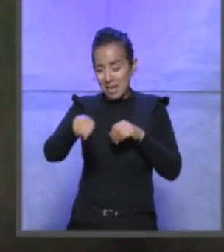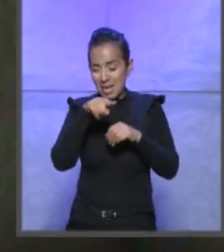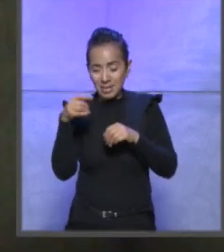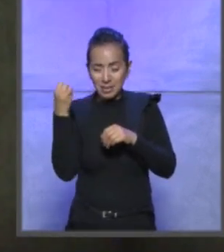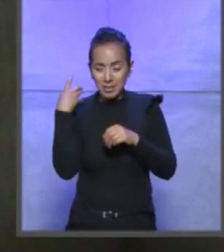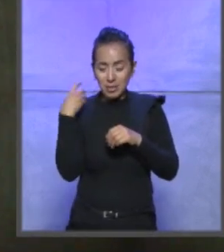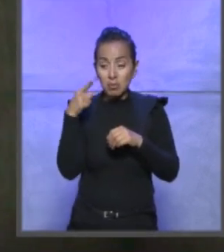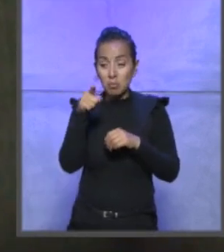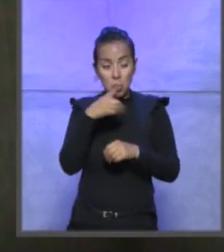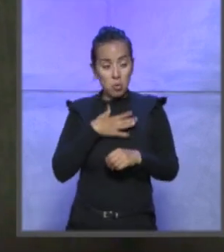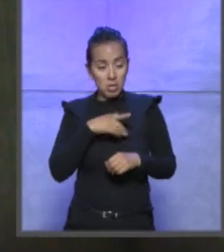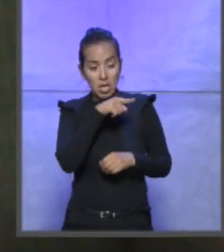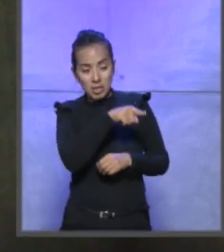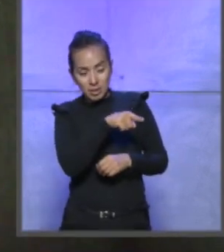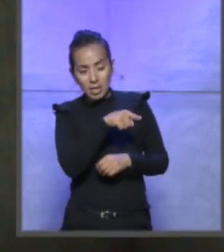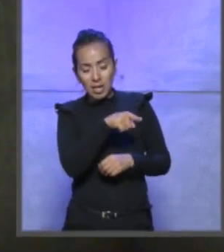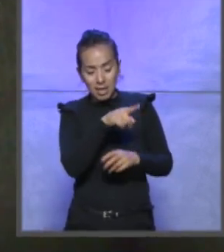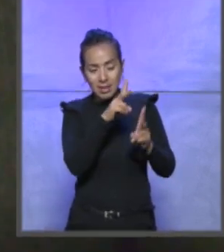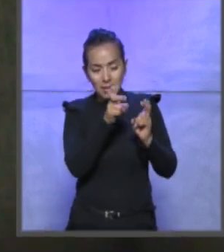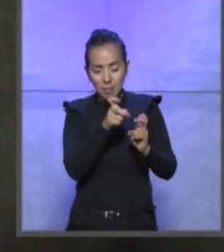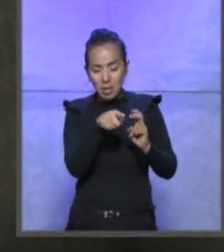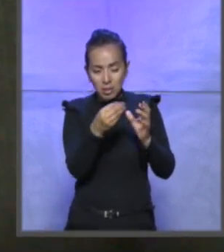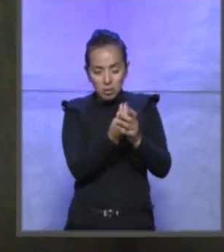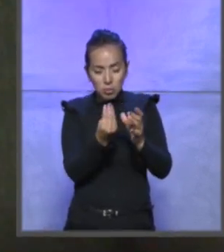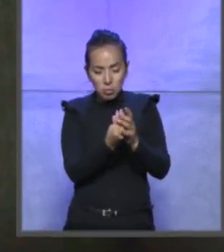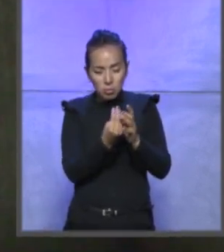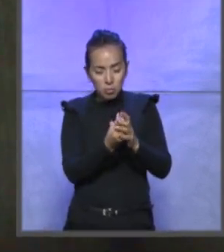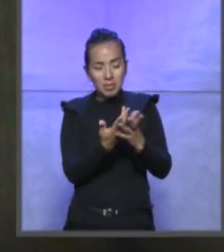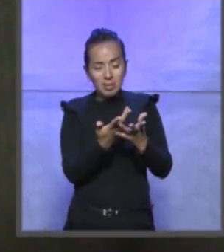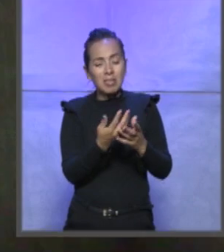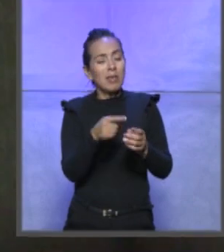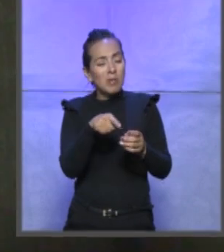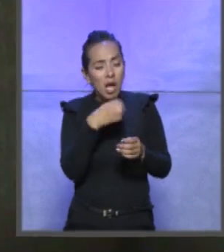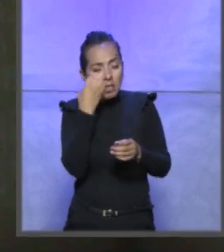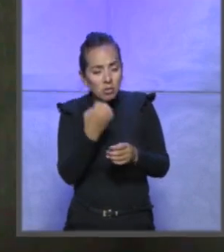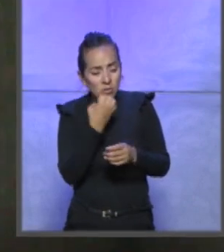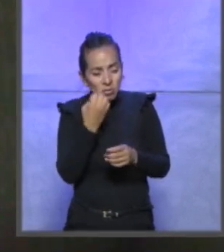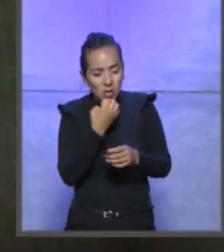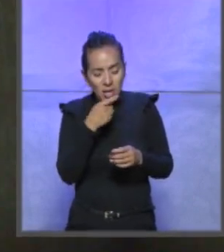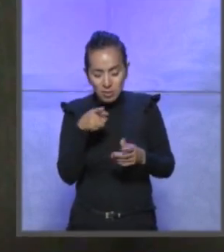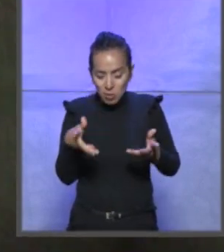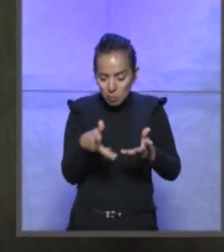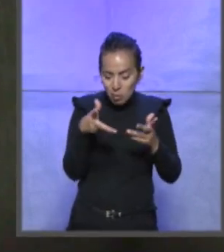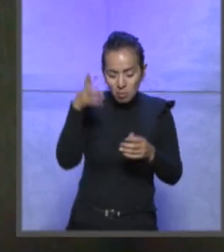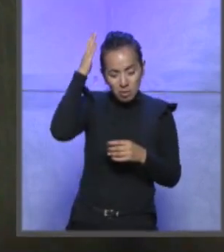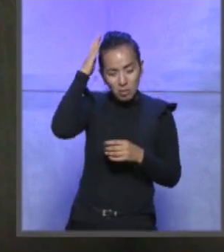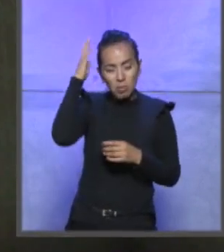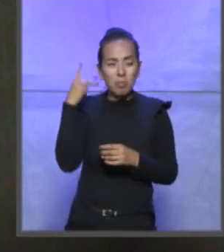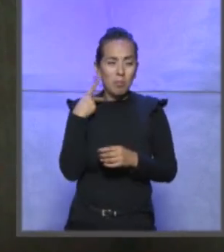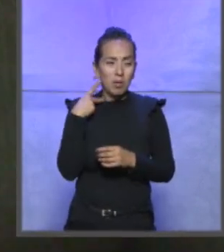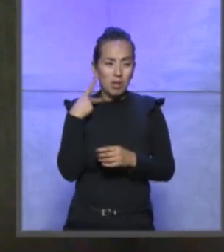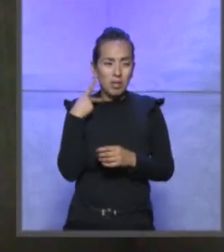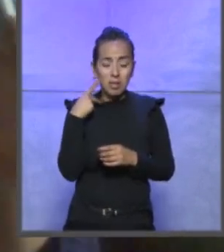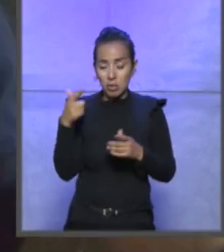políticos, justamente un tema fundamental es el de la capacitación, el de la formación de cuadros y el impulso de liderazgo